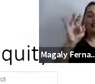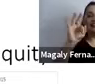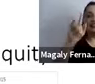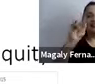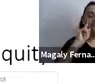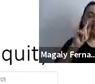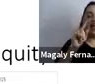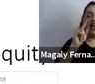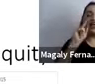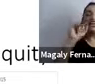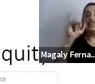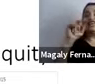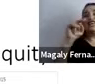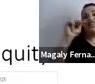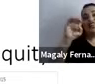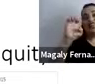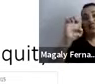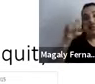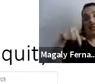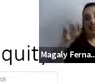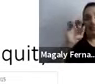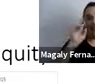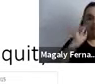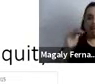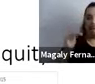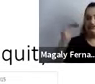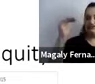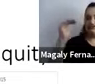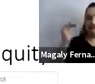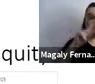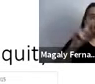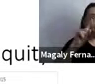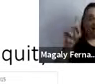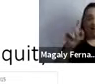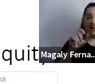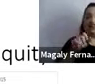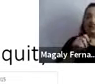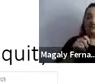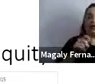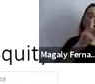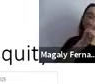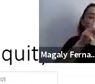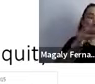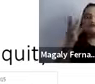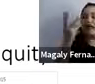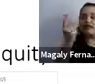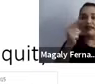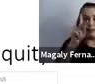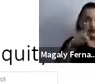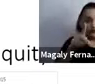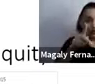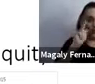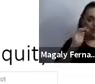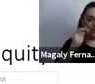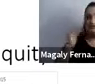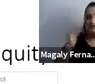cuando comparamos países con diferente demografía, pues lógicamente la carga de inequidad no es comparable, que en uno haya